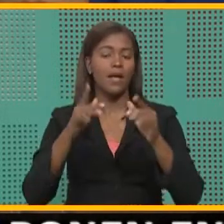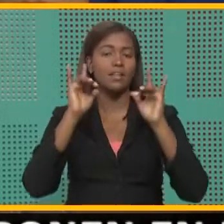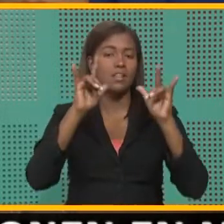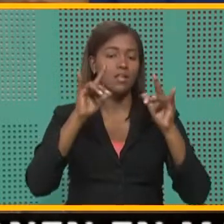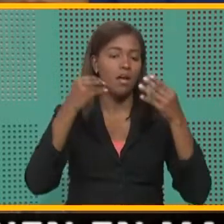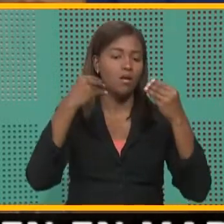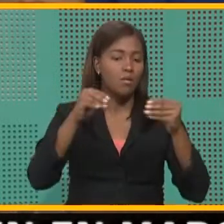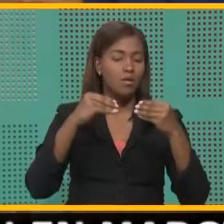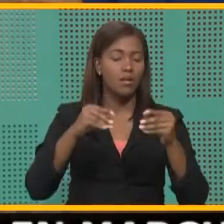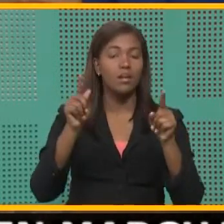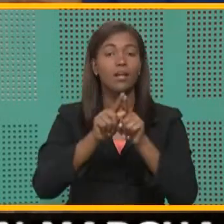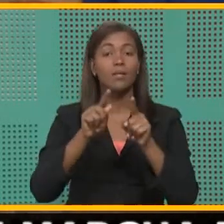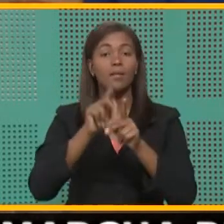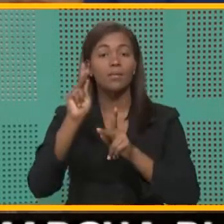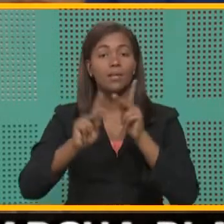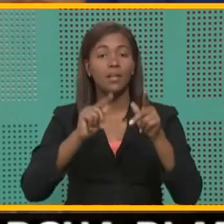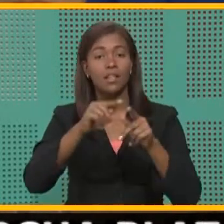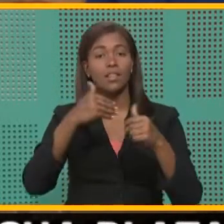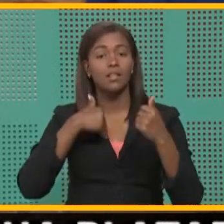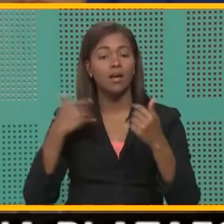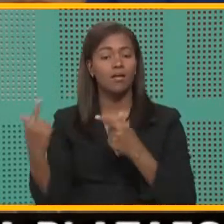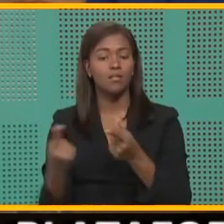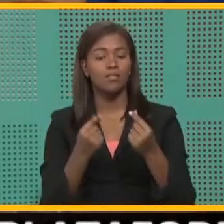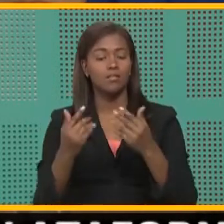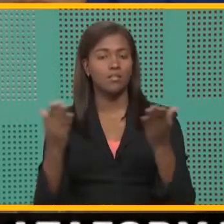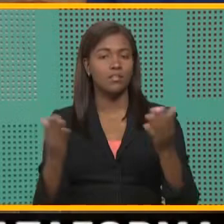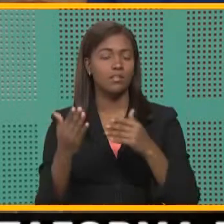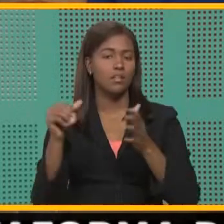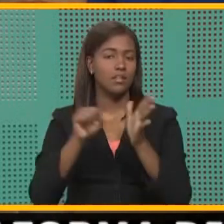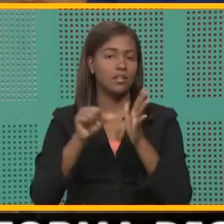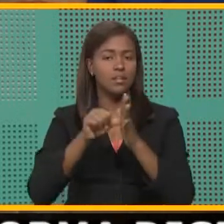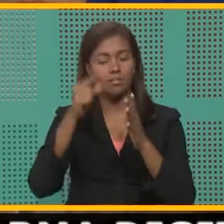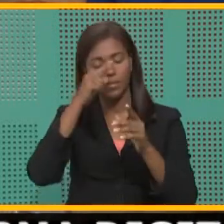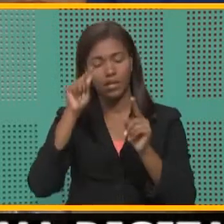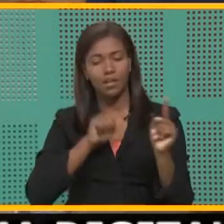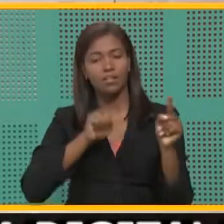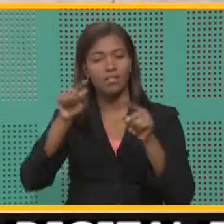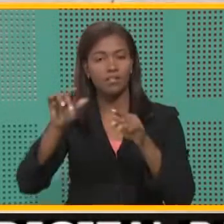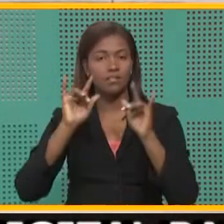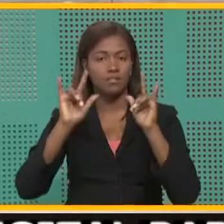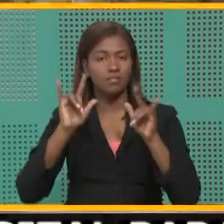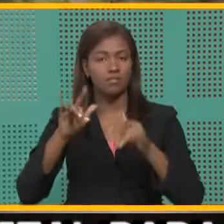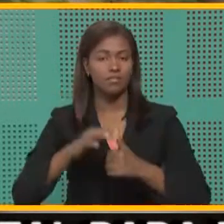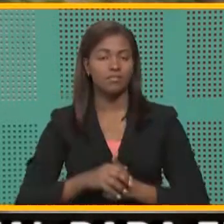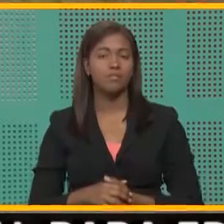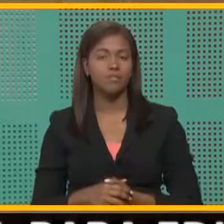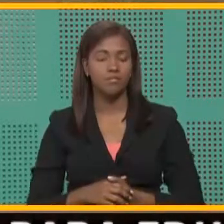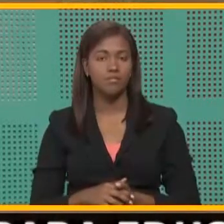también de las personas que hacen actividades aquí en la capital para trasladarse a Santiago.